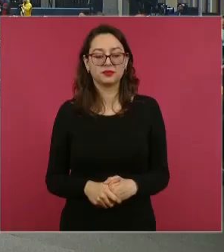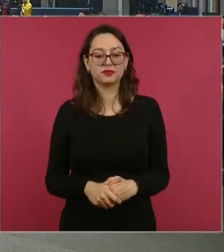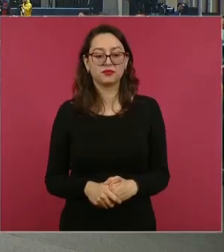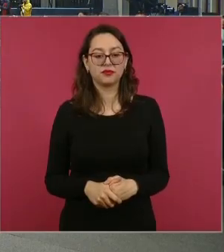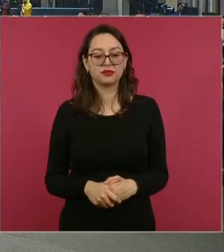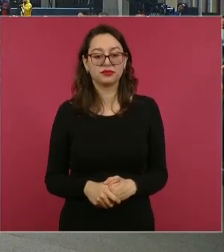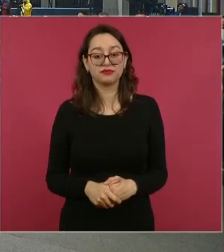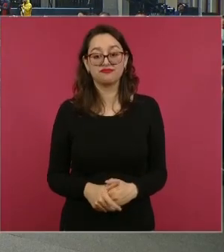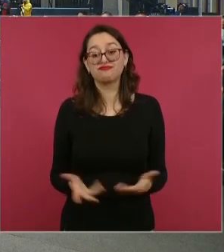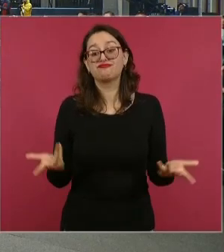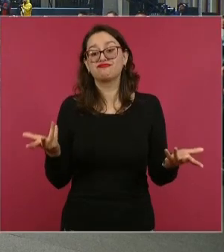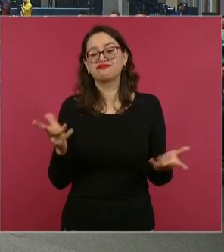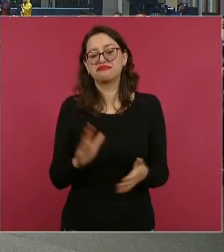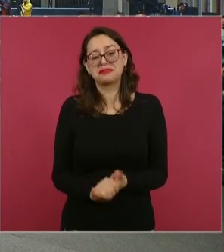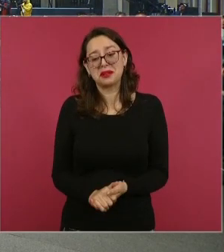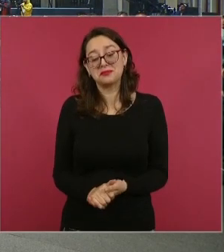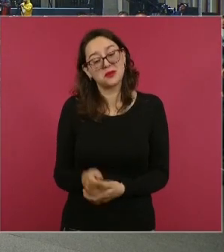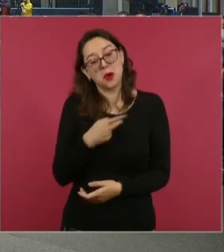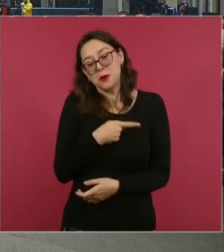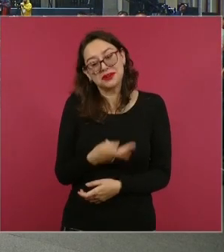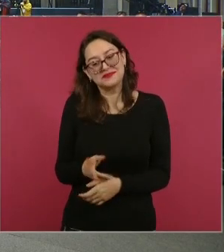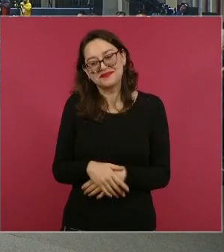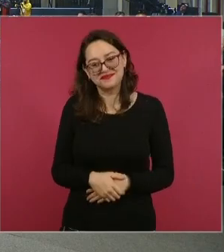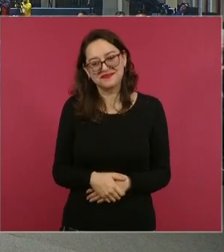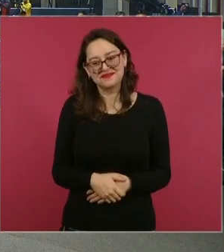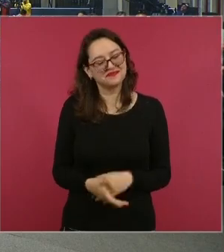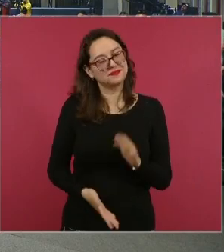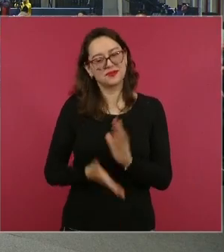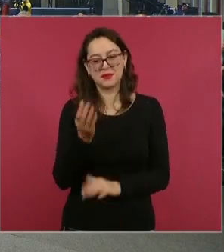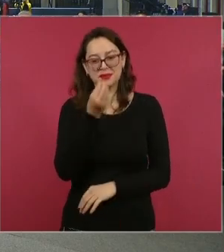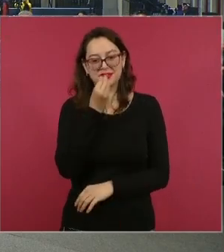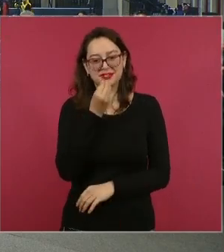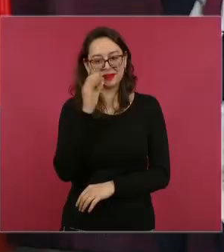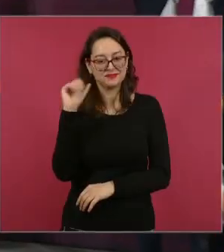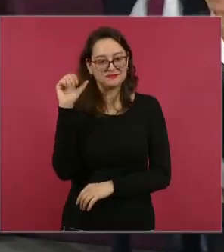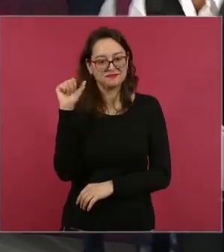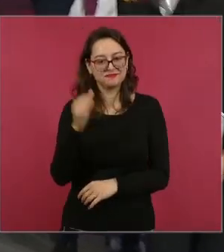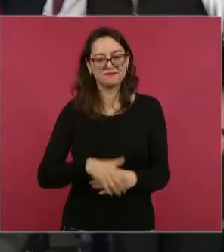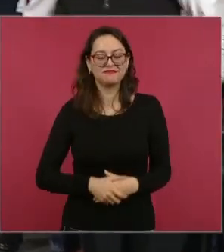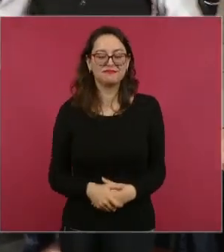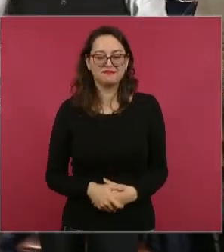sería pobremente bueno vámonos ainar adó